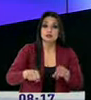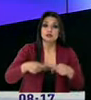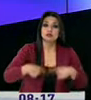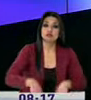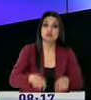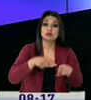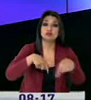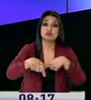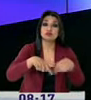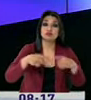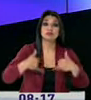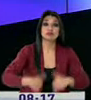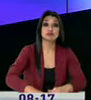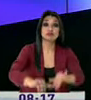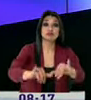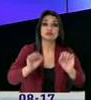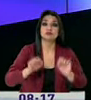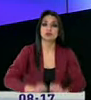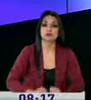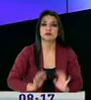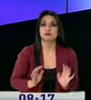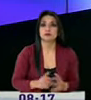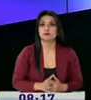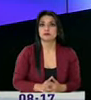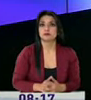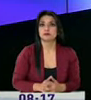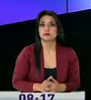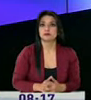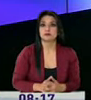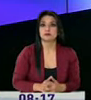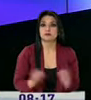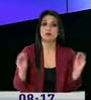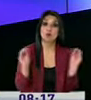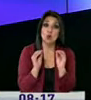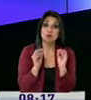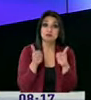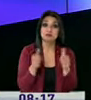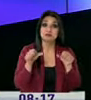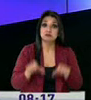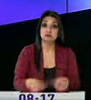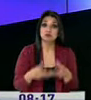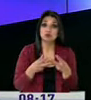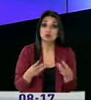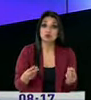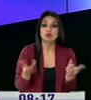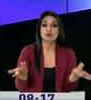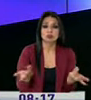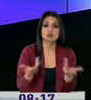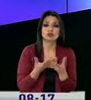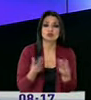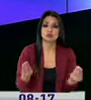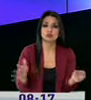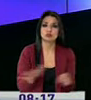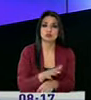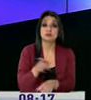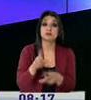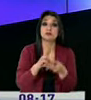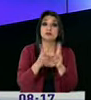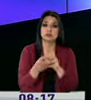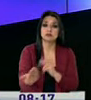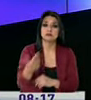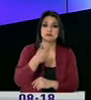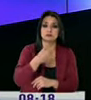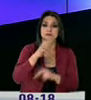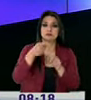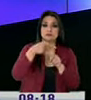contraflujo de 24 horas, si es un contraflujo que puede ser efectivo, o darles una solución a estos vecinos que han